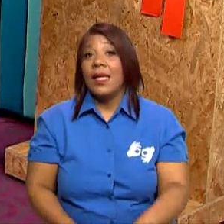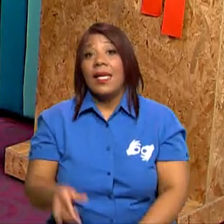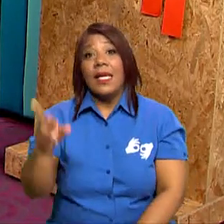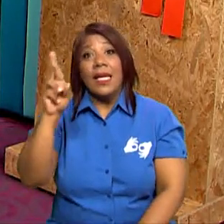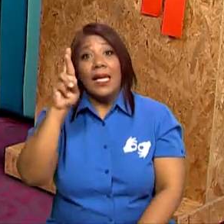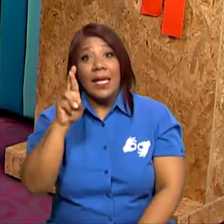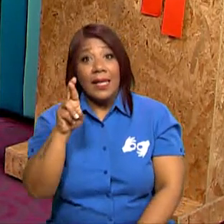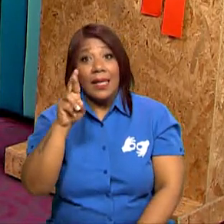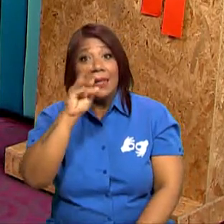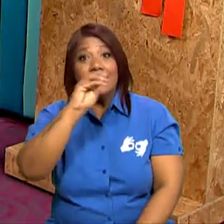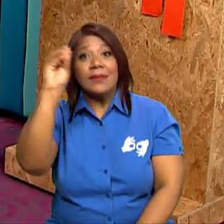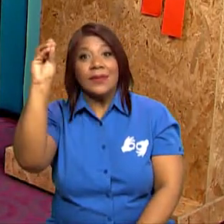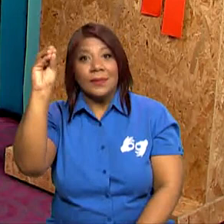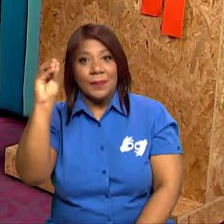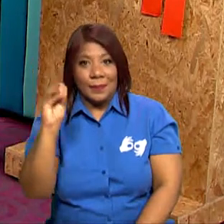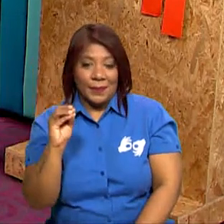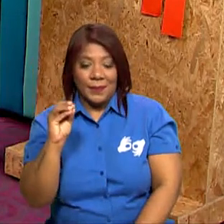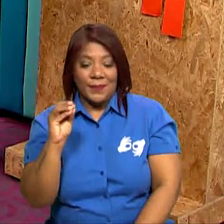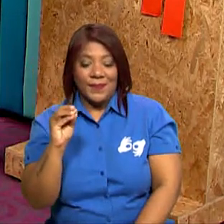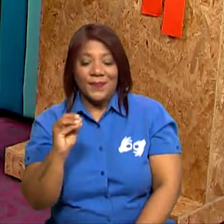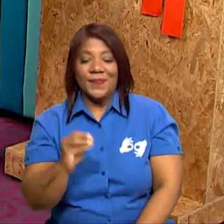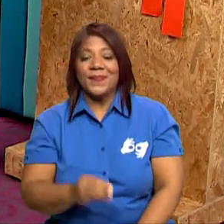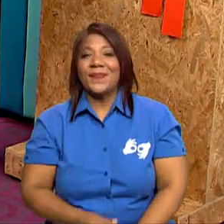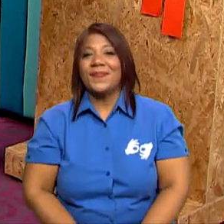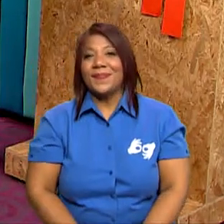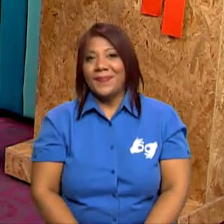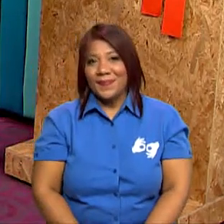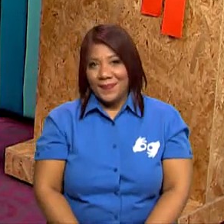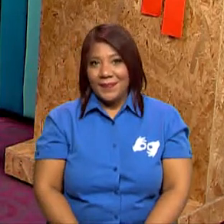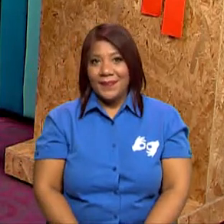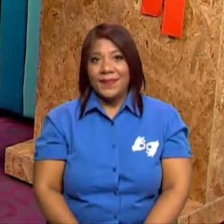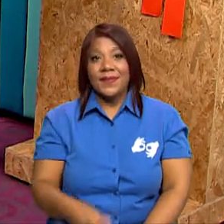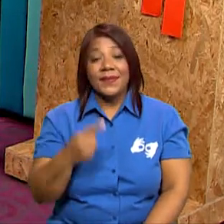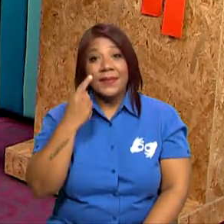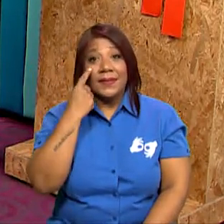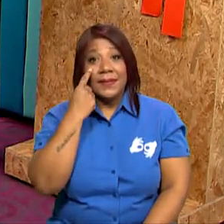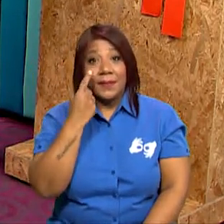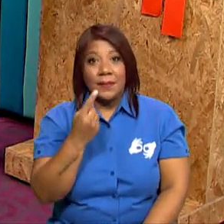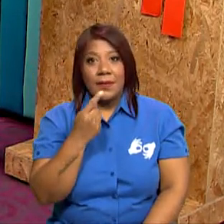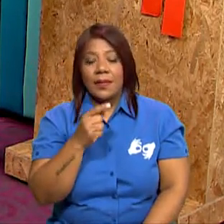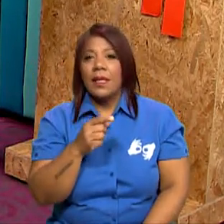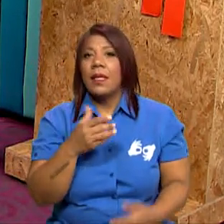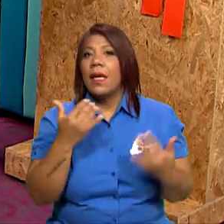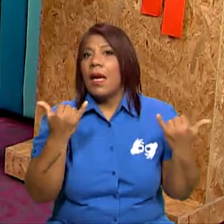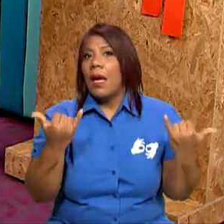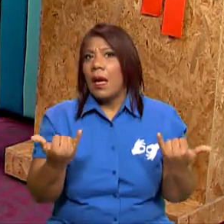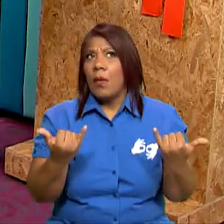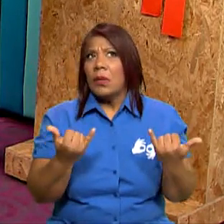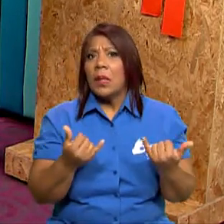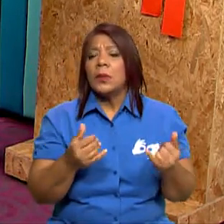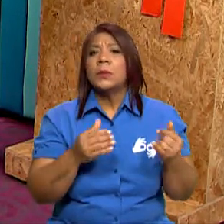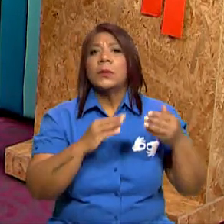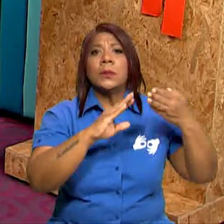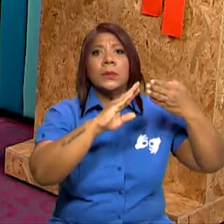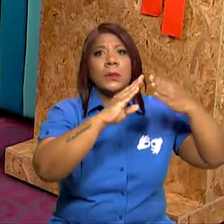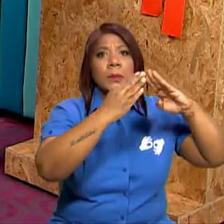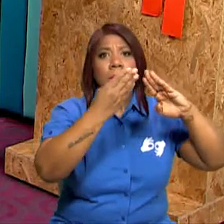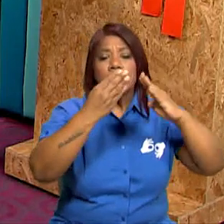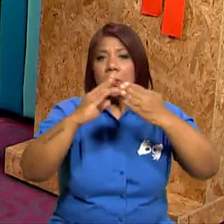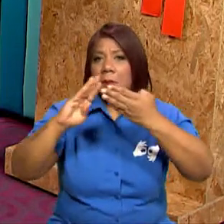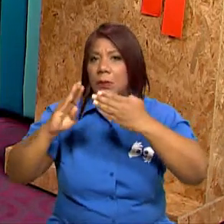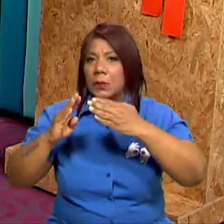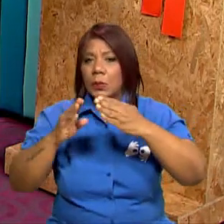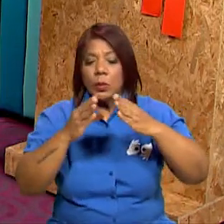ejemplo porque es esa información que nos da la muestra que estamos estudiando en estadística. Nos va a dar unos datos y nosotros